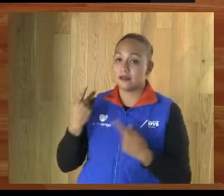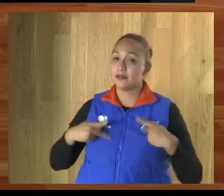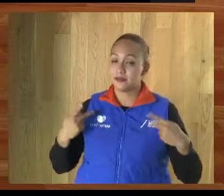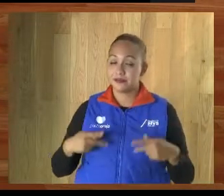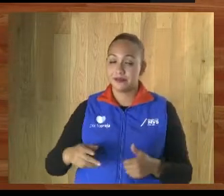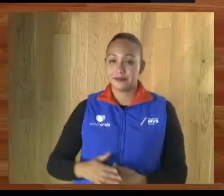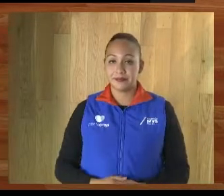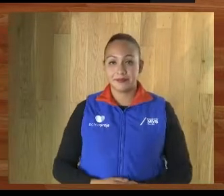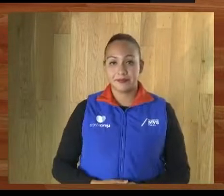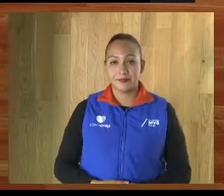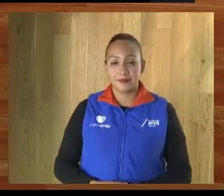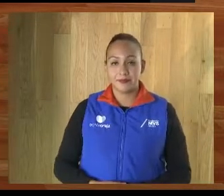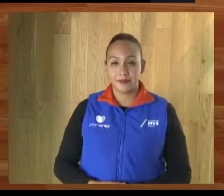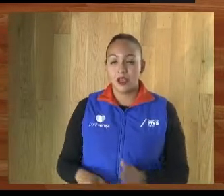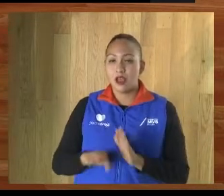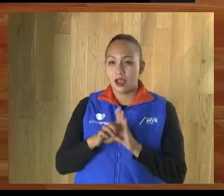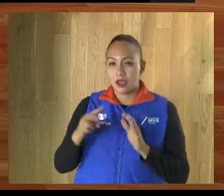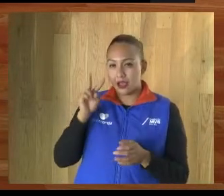ahí